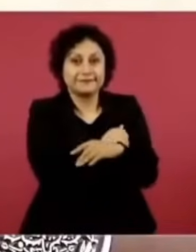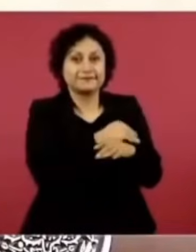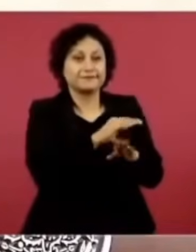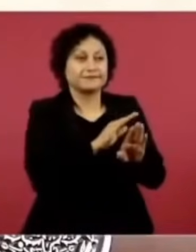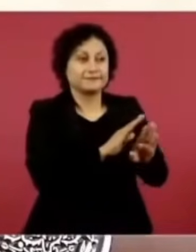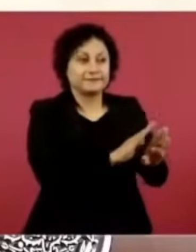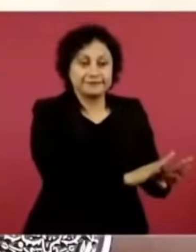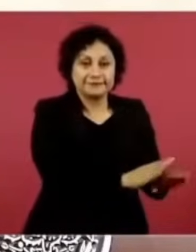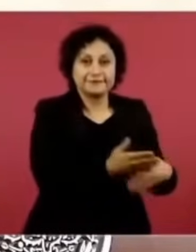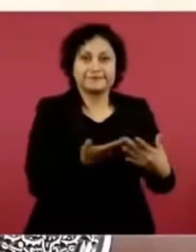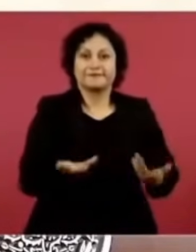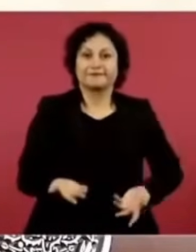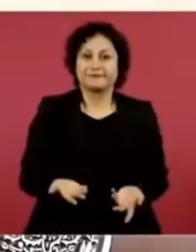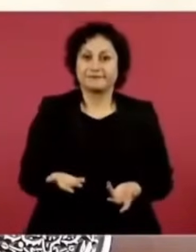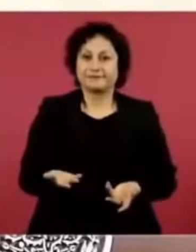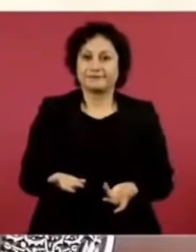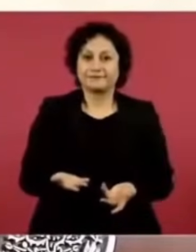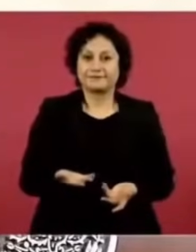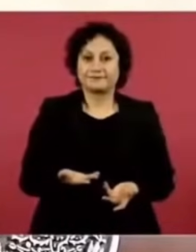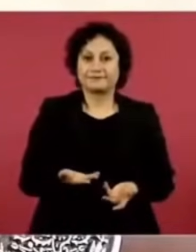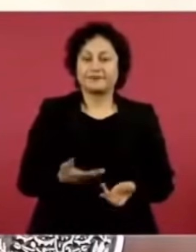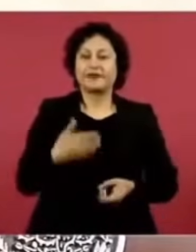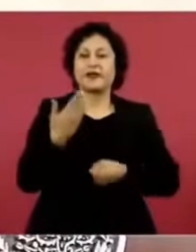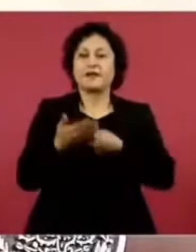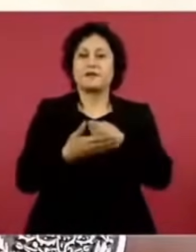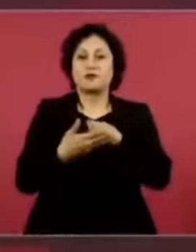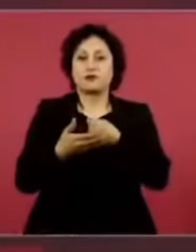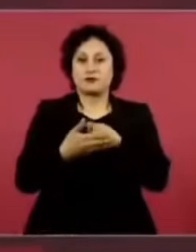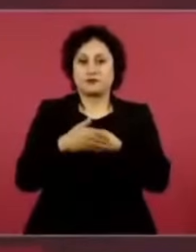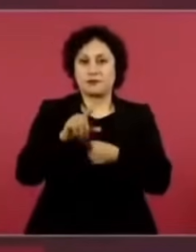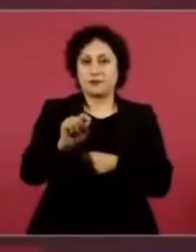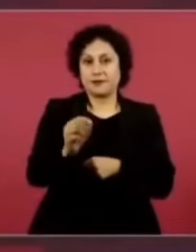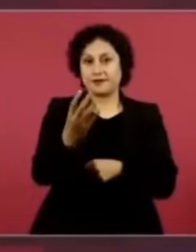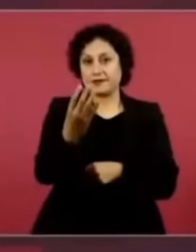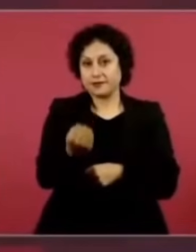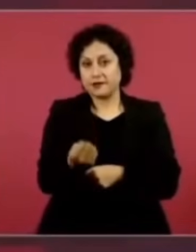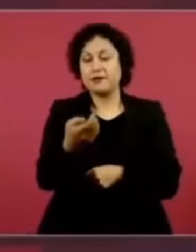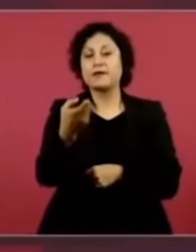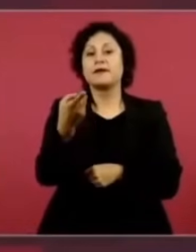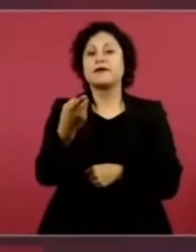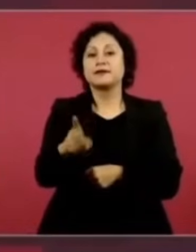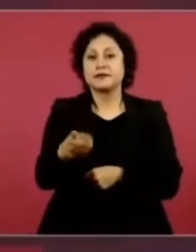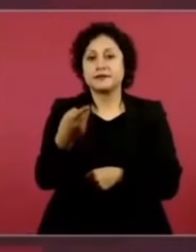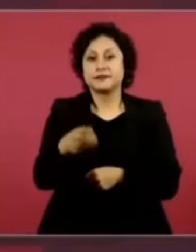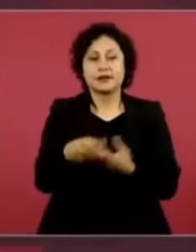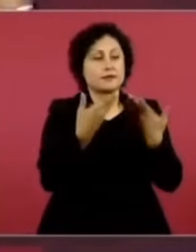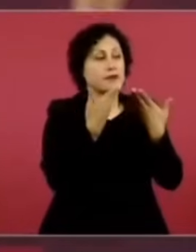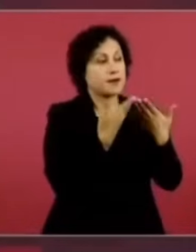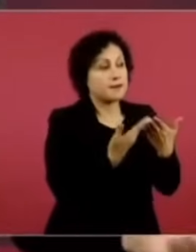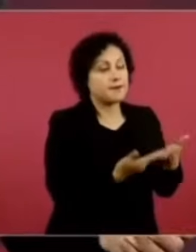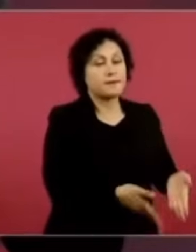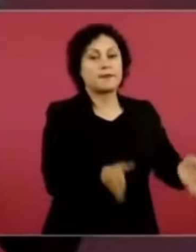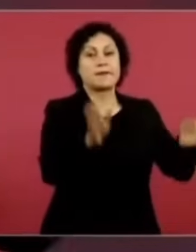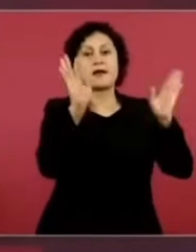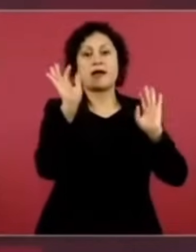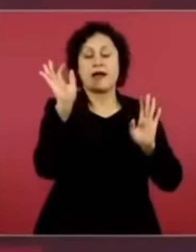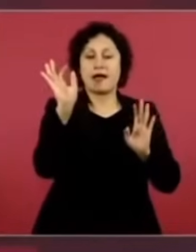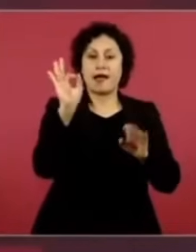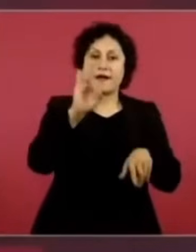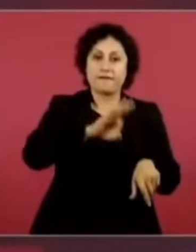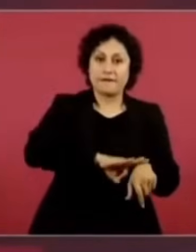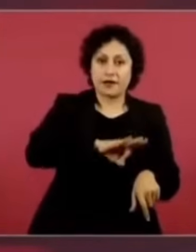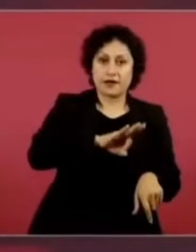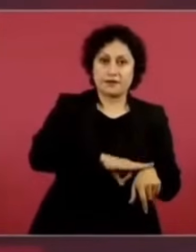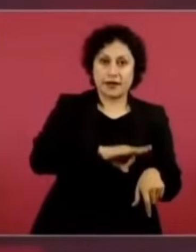que el día 29 de diciembre vamos a abrir la farmacia y vamos a invitar a López